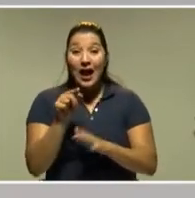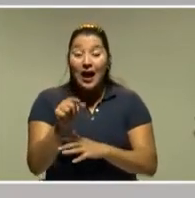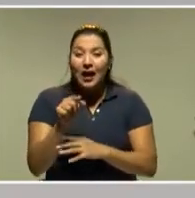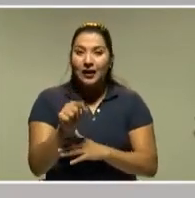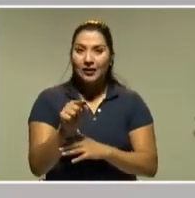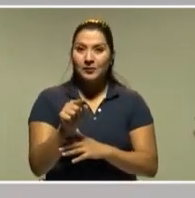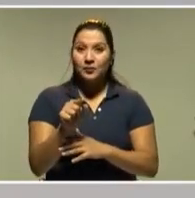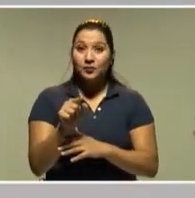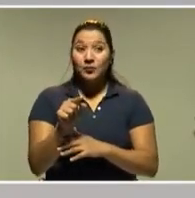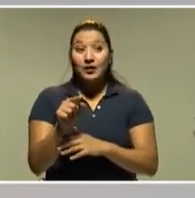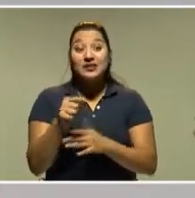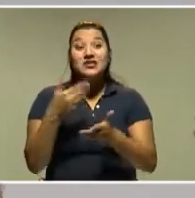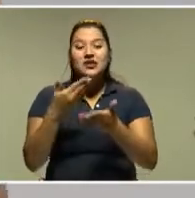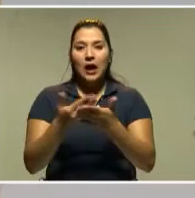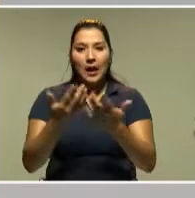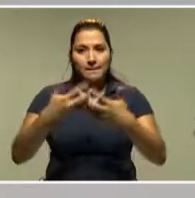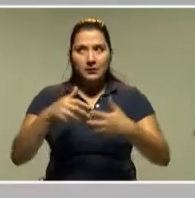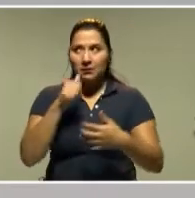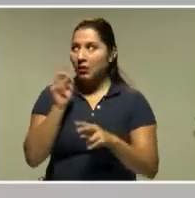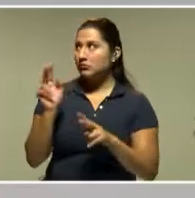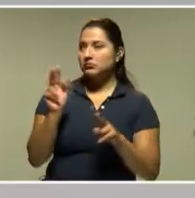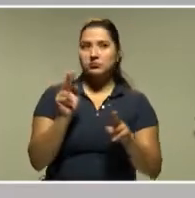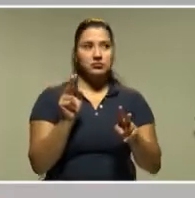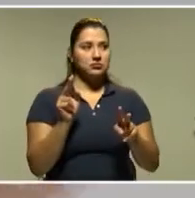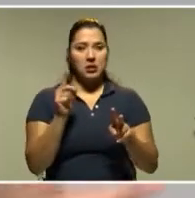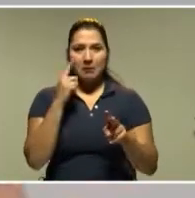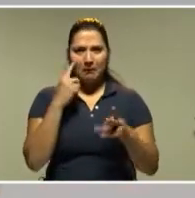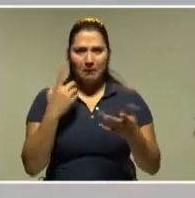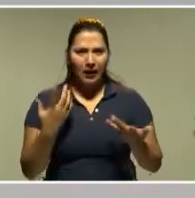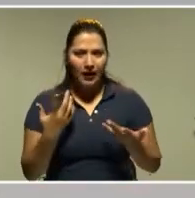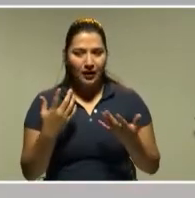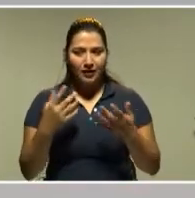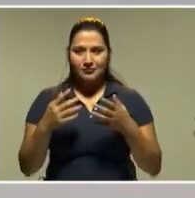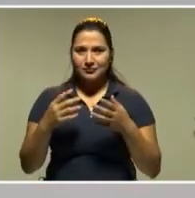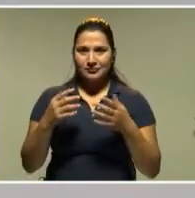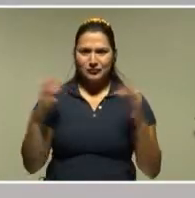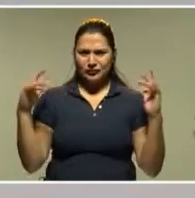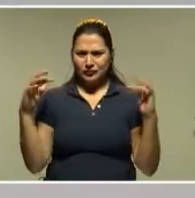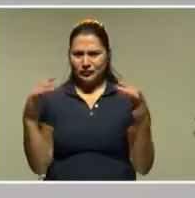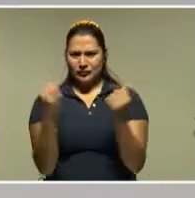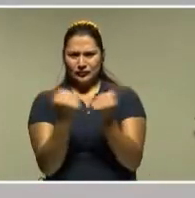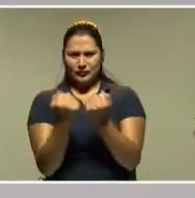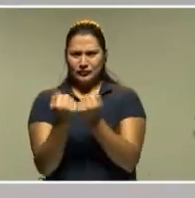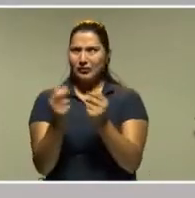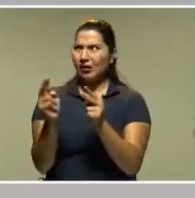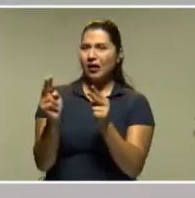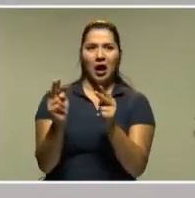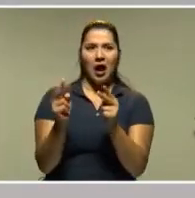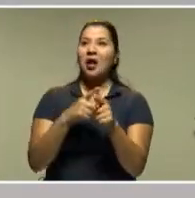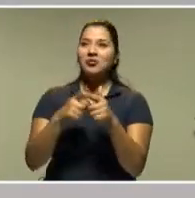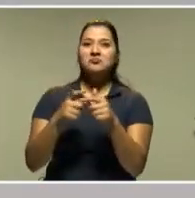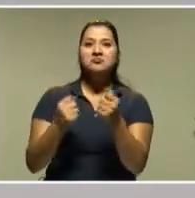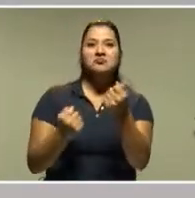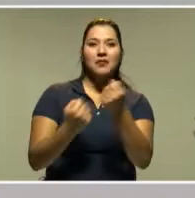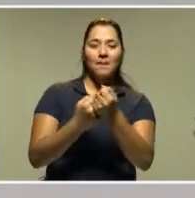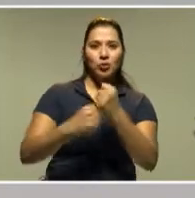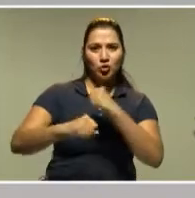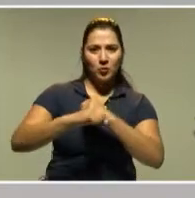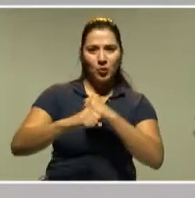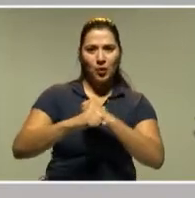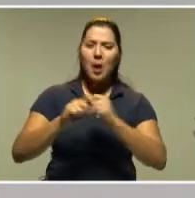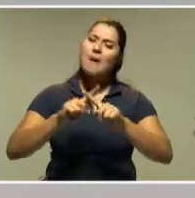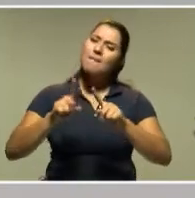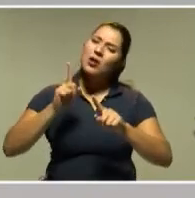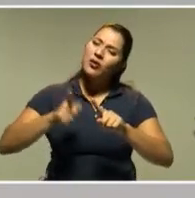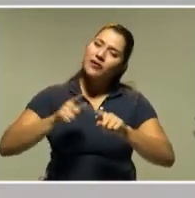acercan las empresas privadas y dicen, eso es, ven el evento lleno, ¿cómo no van a patrocinar? Pero siento que todo es poco a